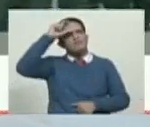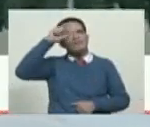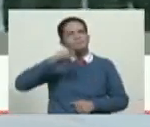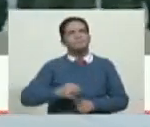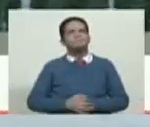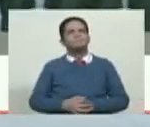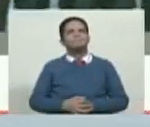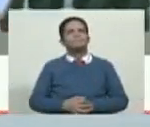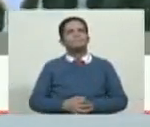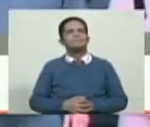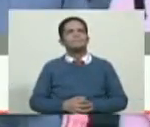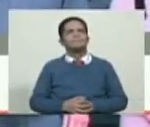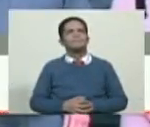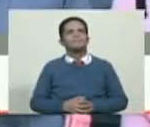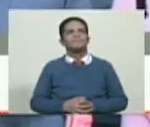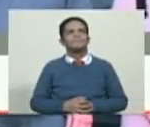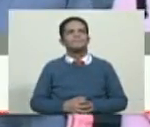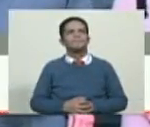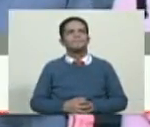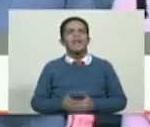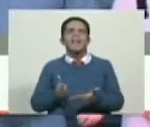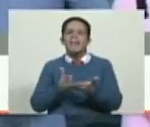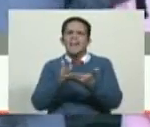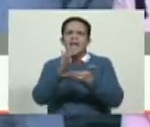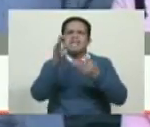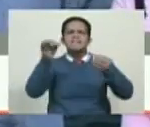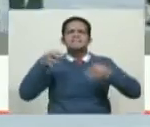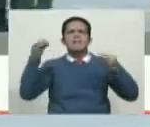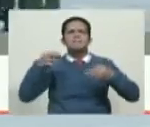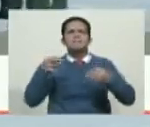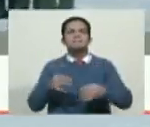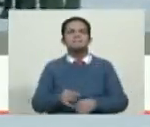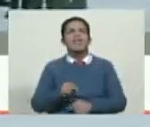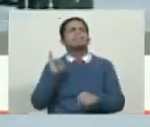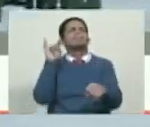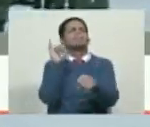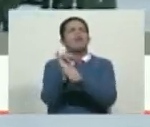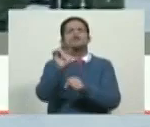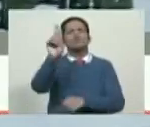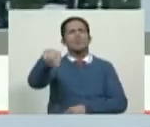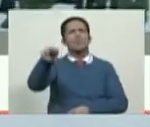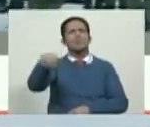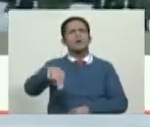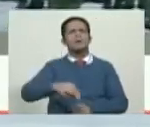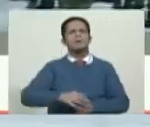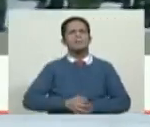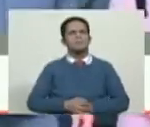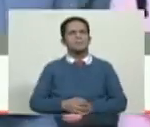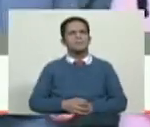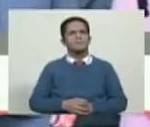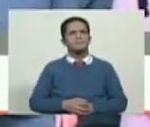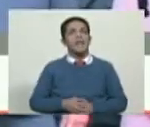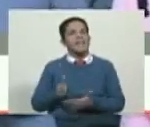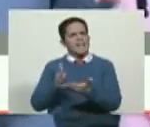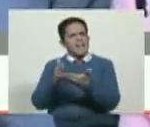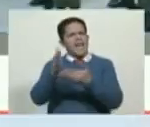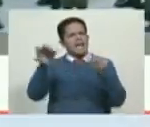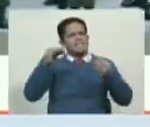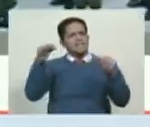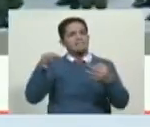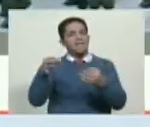viva! ¡Leales siempre! ¡Traidores nunca! ¡Leales